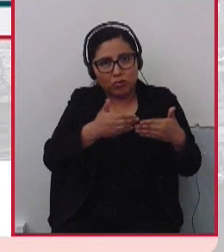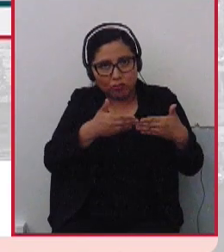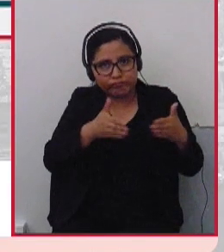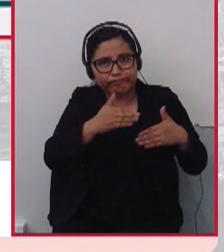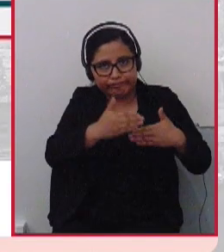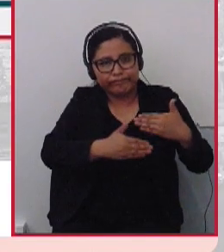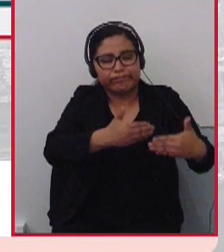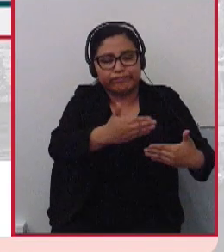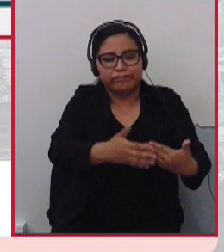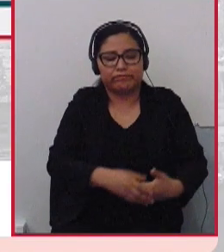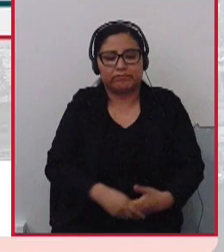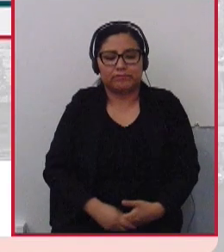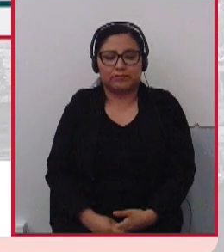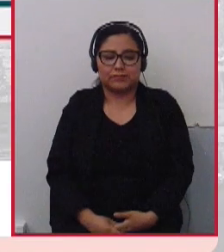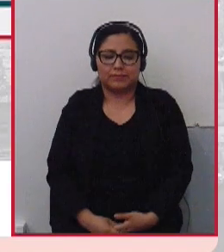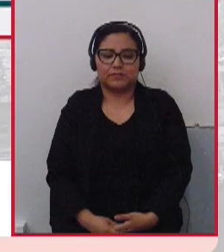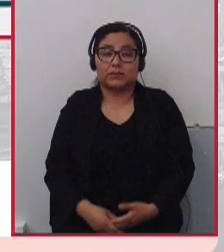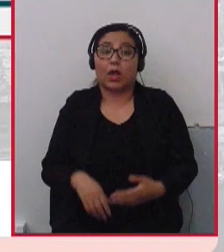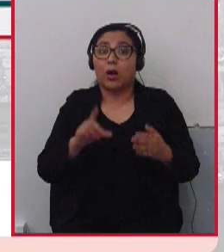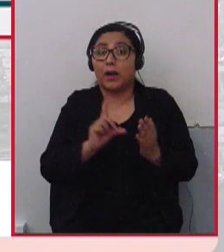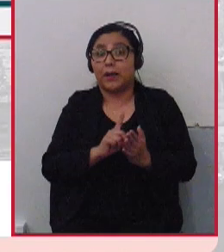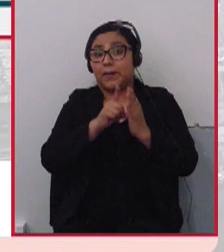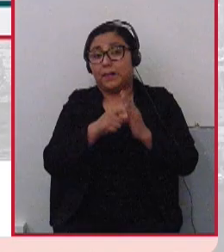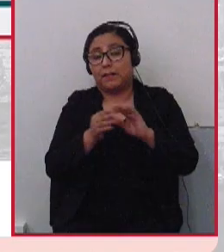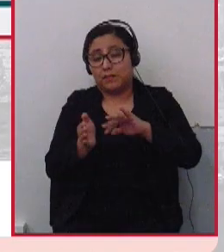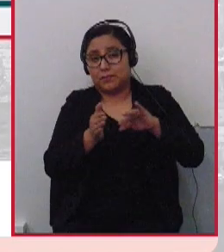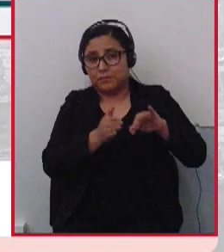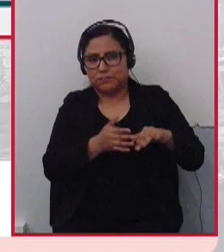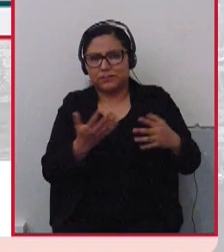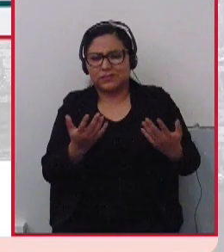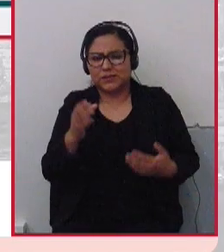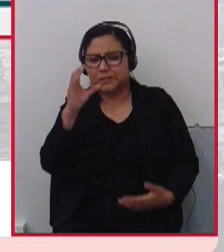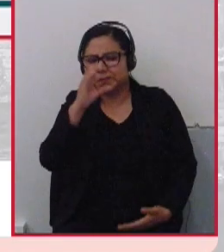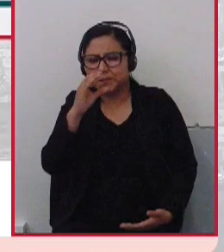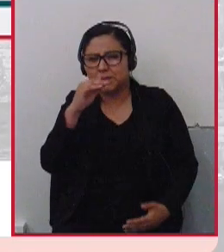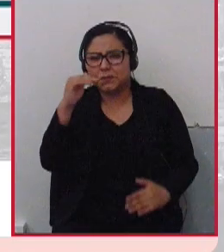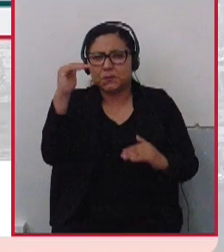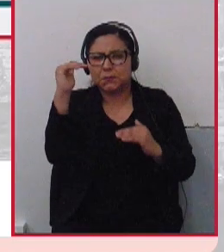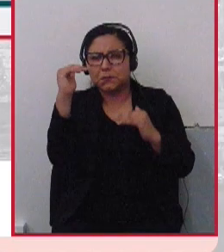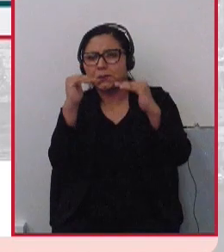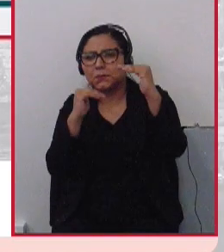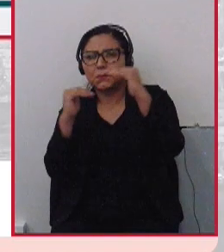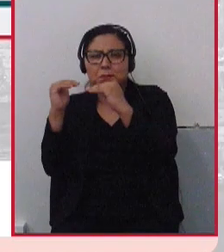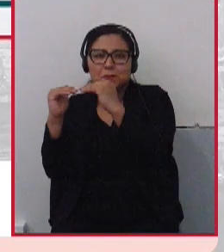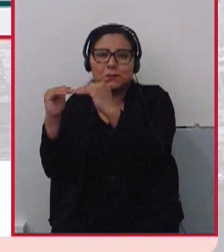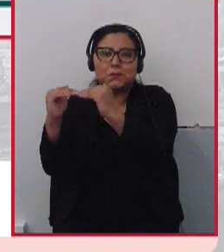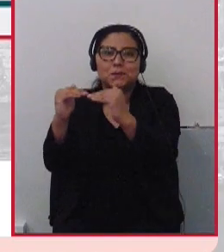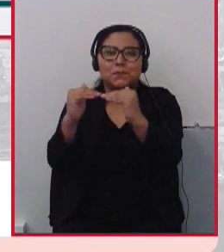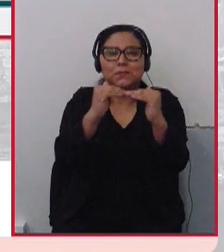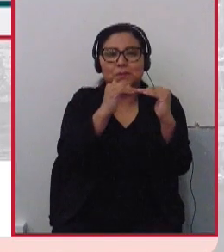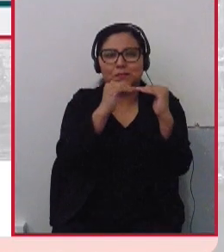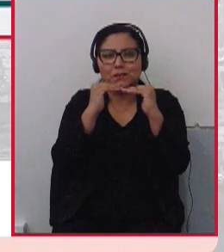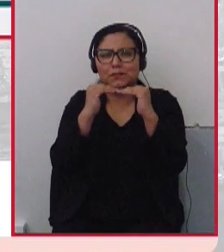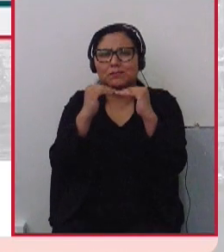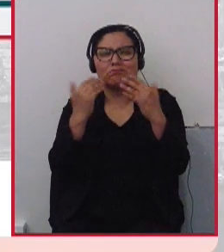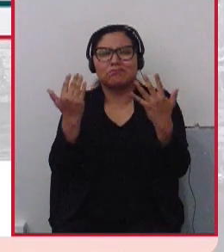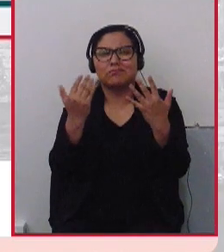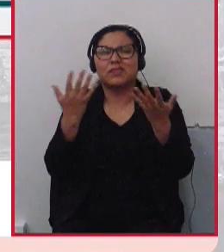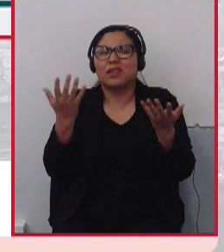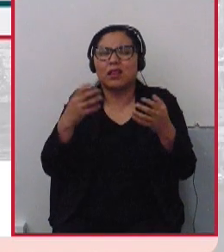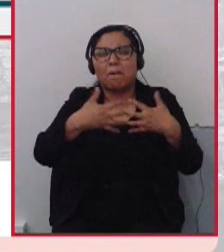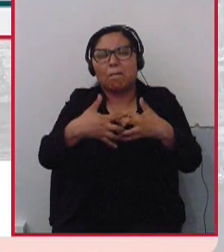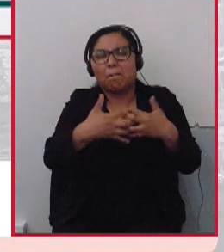operación. Luego de esto, buscamos la estandarización. ¿Y qué es la planta